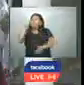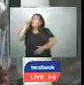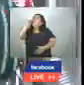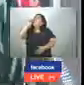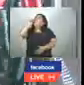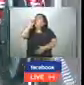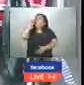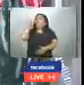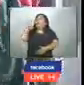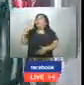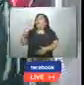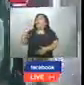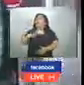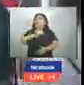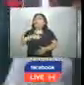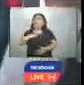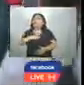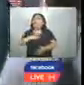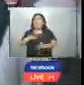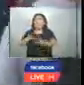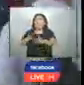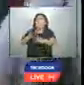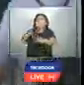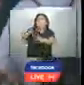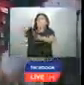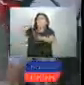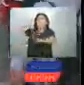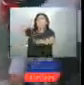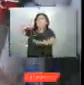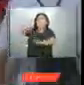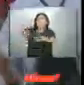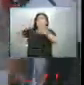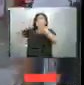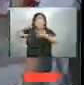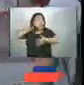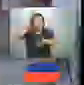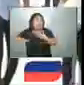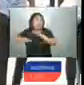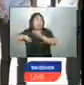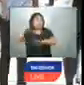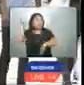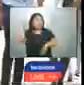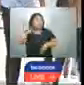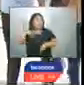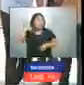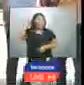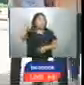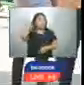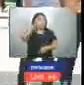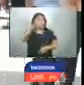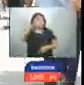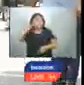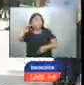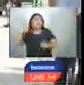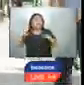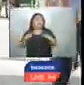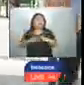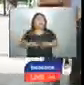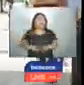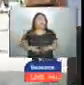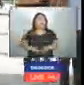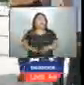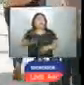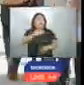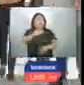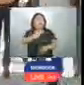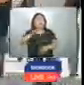comunitarios suelen estar más saturadas, situación que podría alargarse hasta principios de 2023. Este